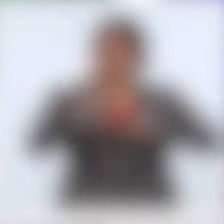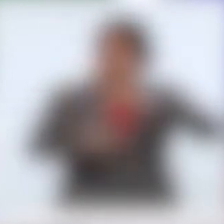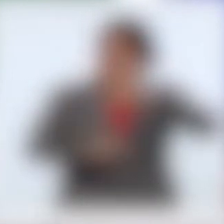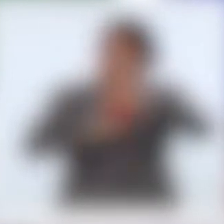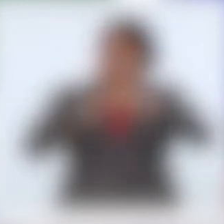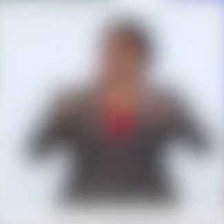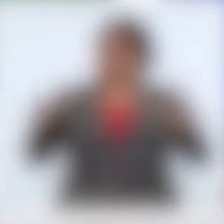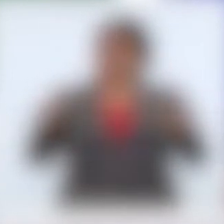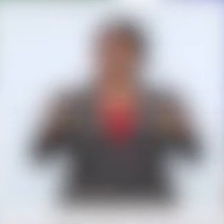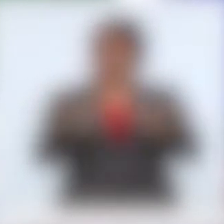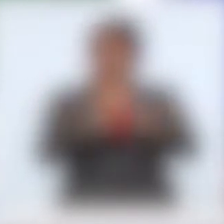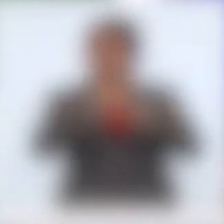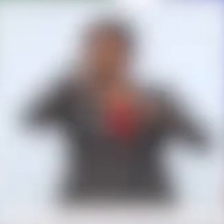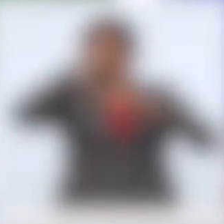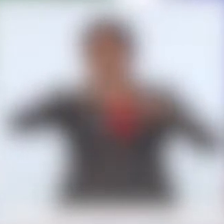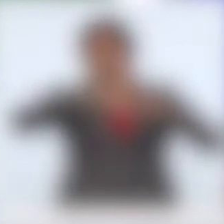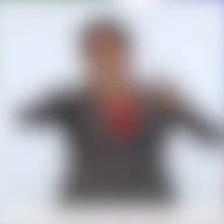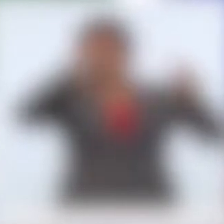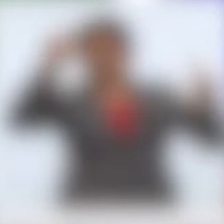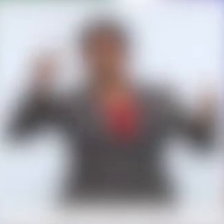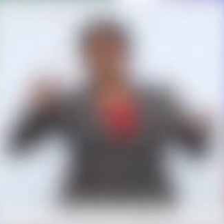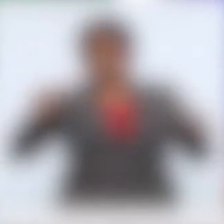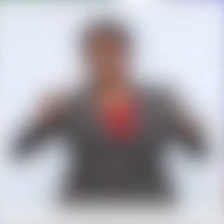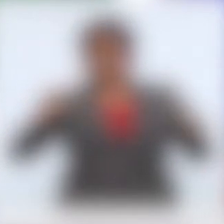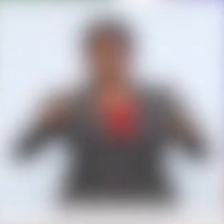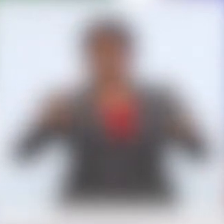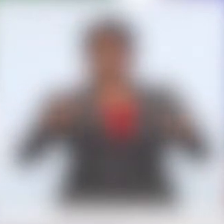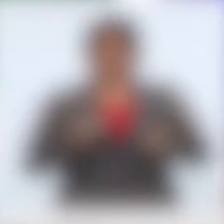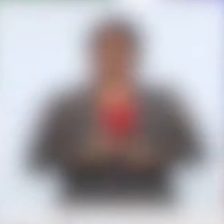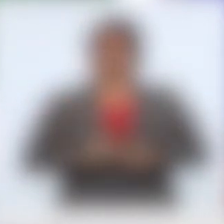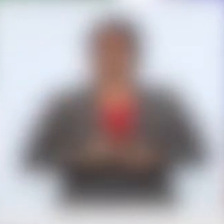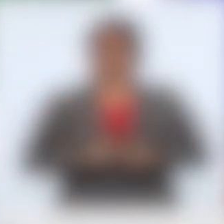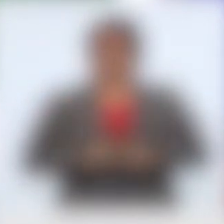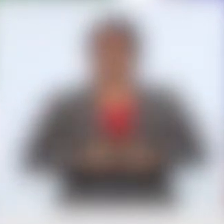en nuestro país. Y es lo que permite que ya